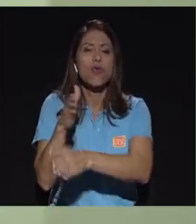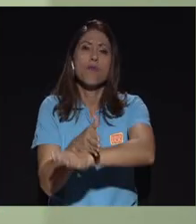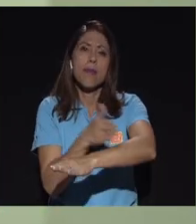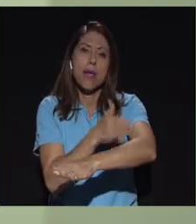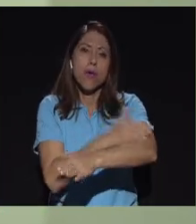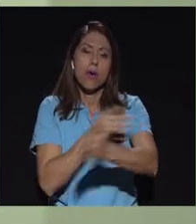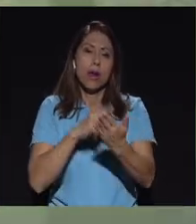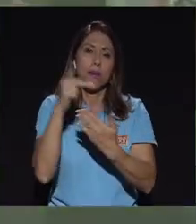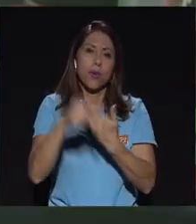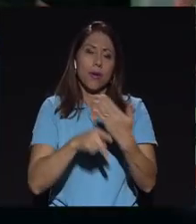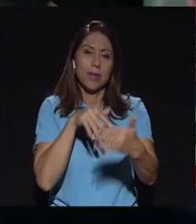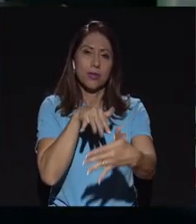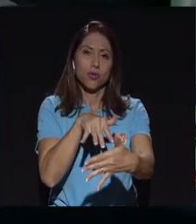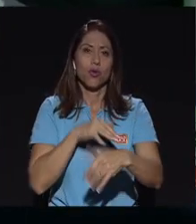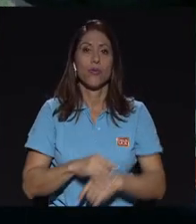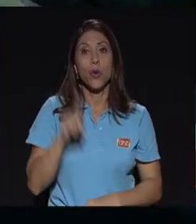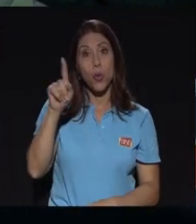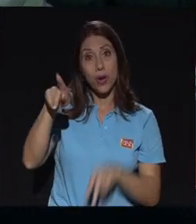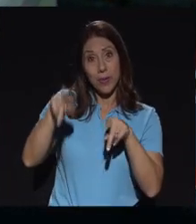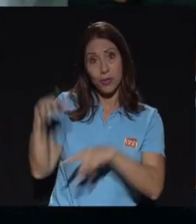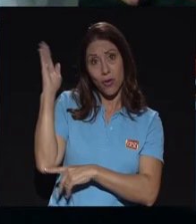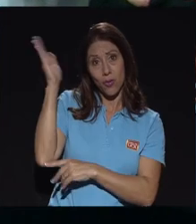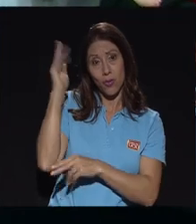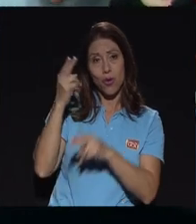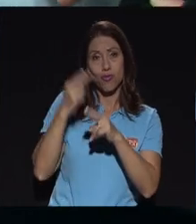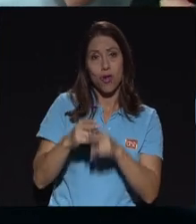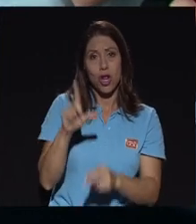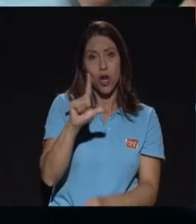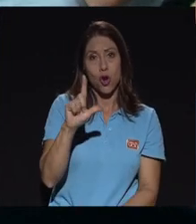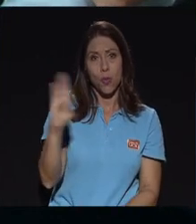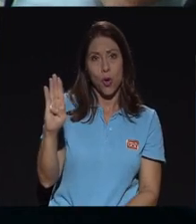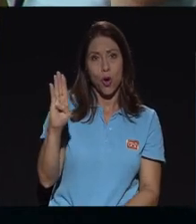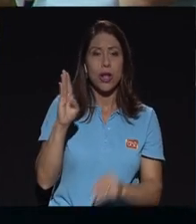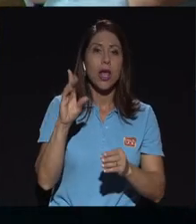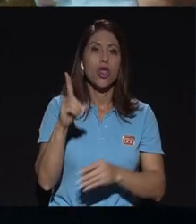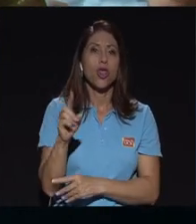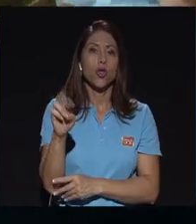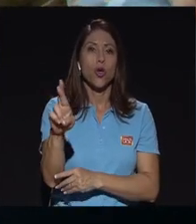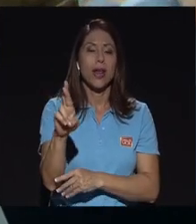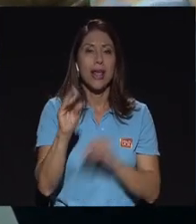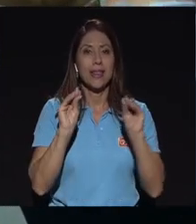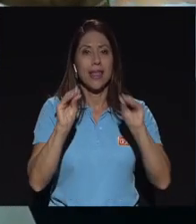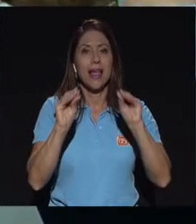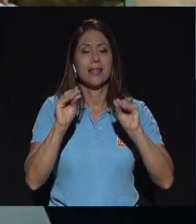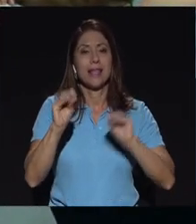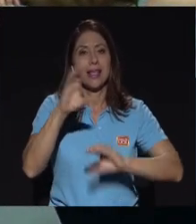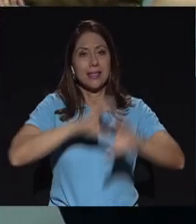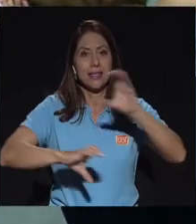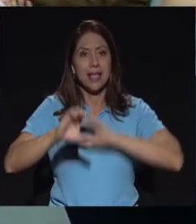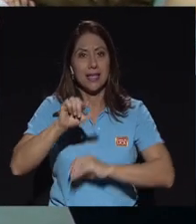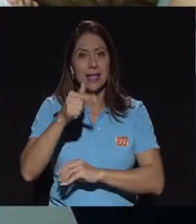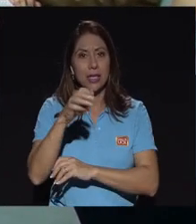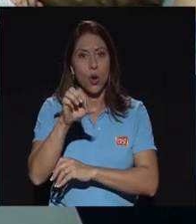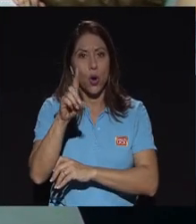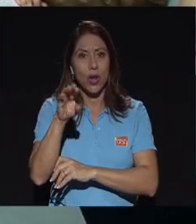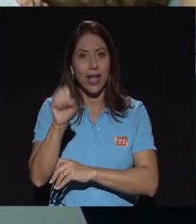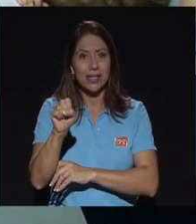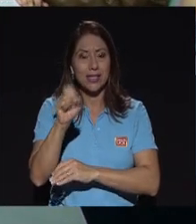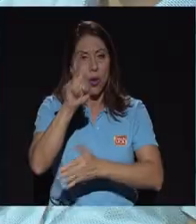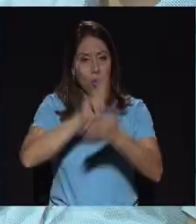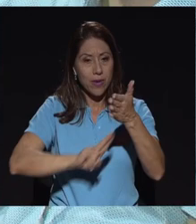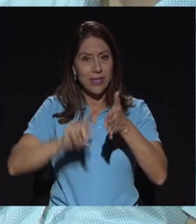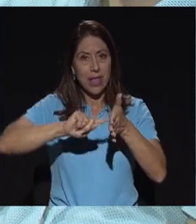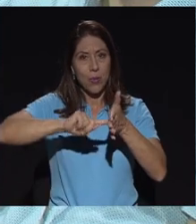programa de estudio. Una de las exponentes fue Leonor Bonán, doctora en Didáctica de Ciencias Geológicas de la Universidad de Buenos